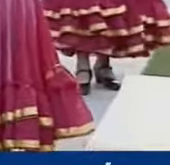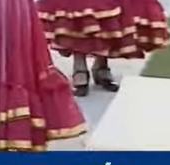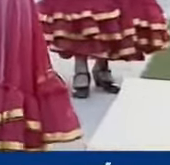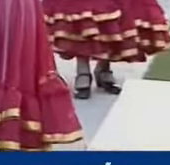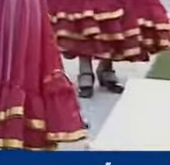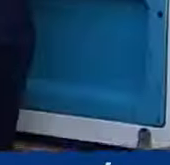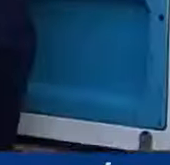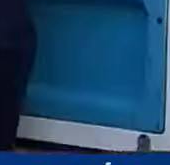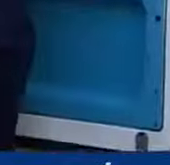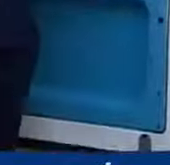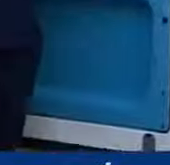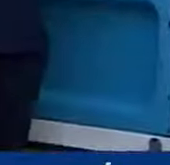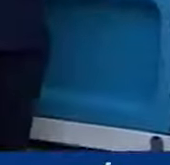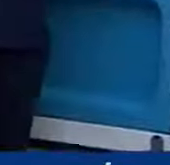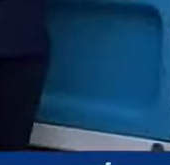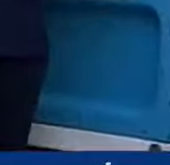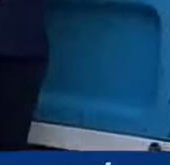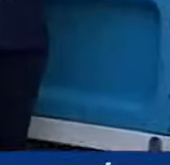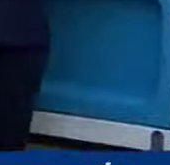Un aplauso, bravo,